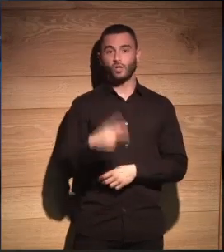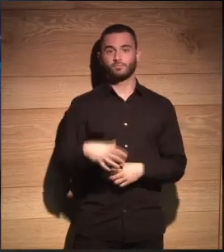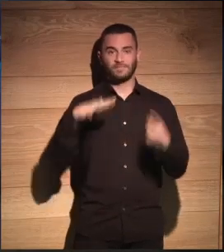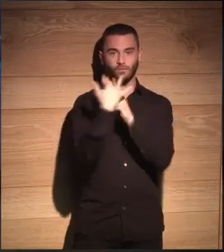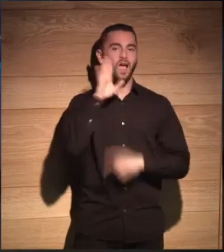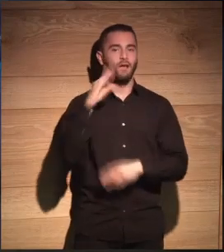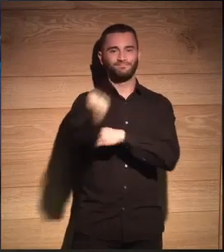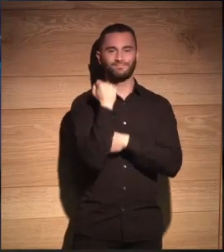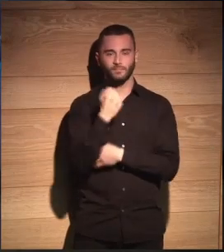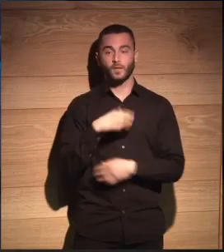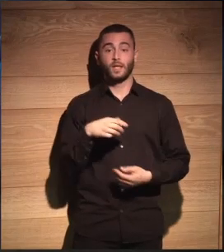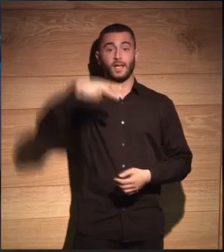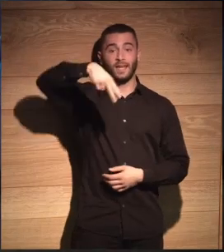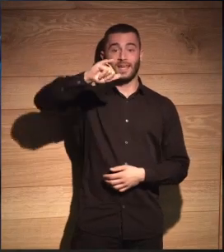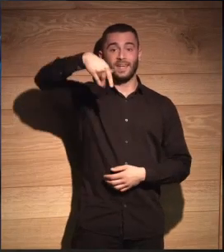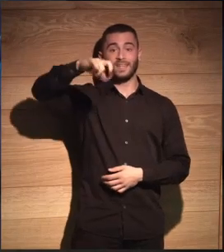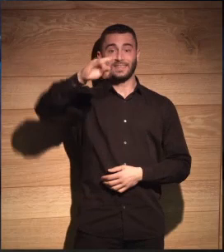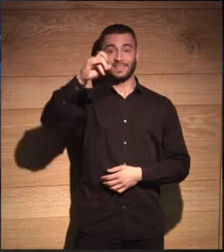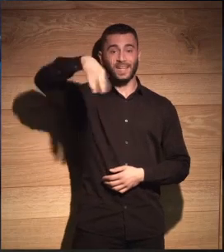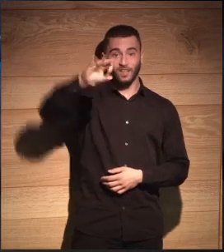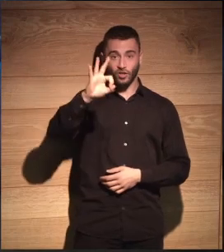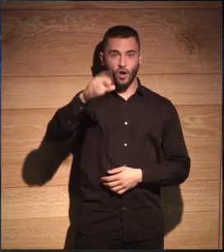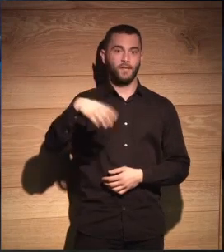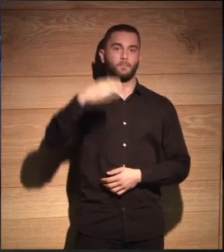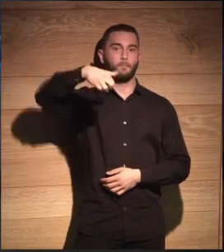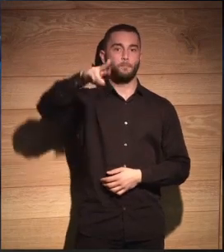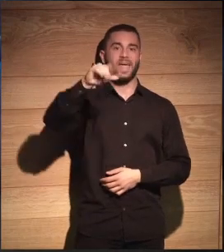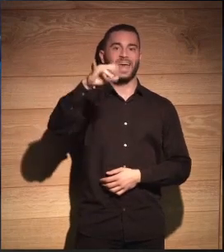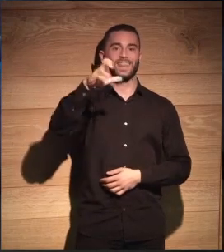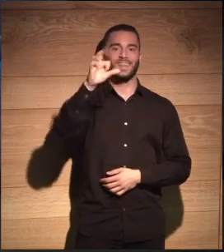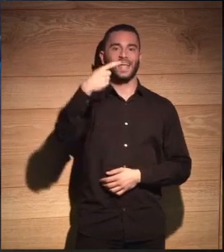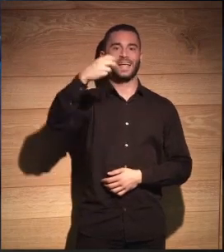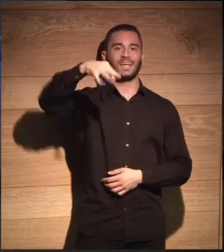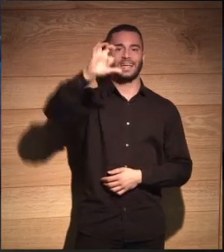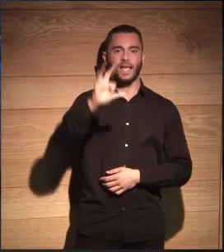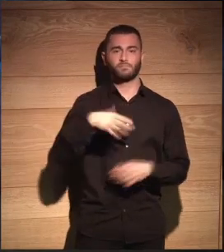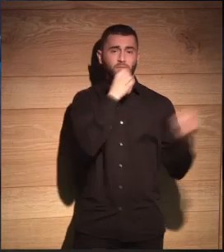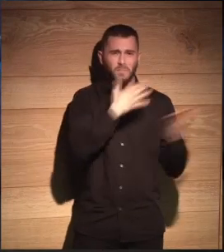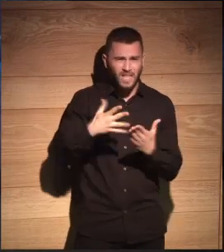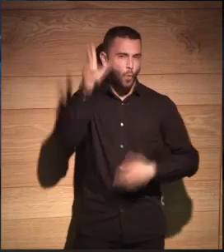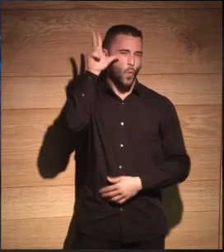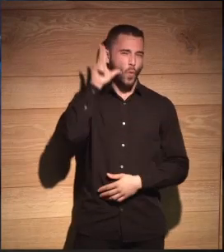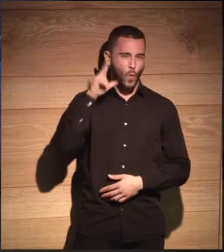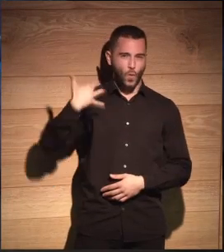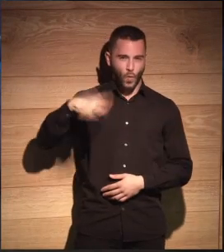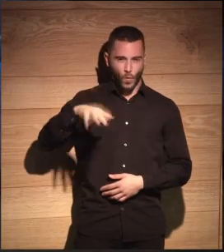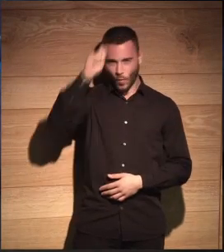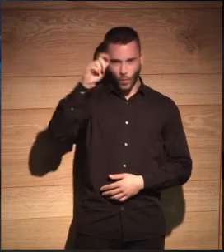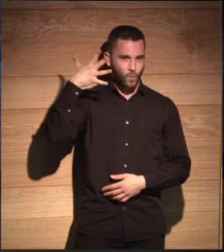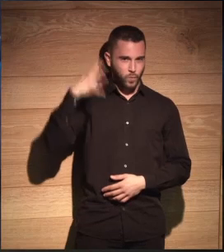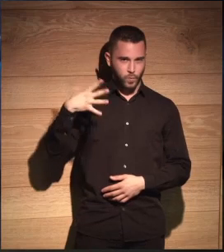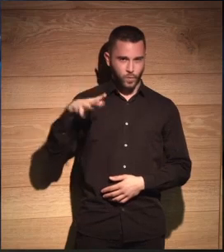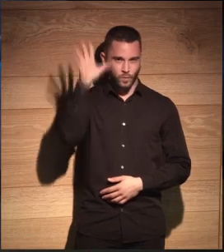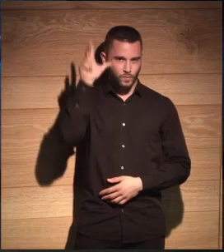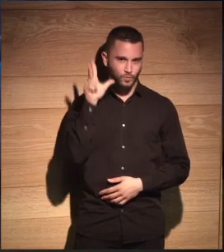este caso son Nintendo y Meridian Games, y traen a unos invitados de lujo, de quitarse el sombrero.